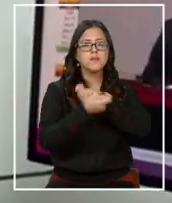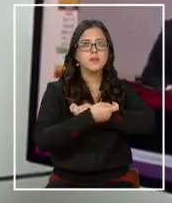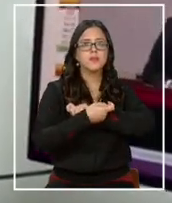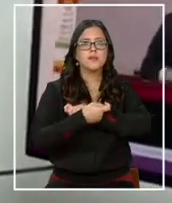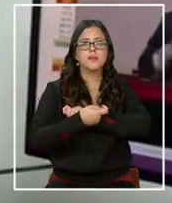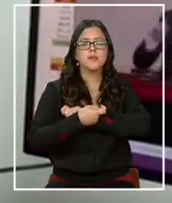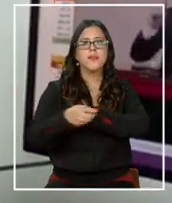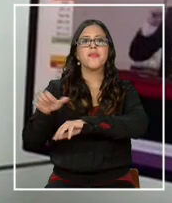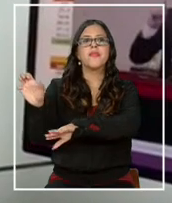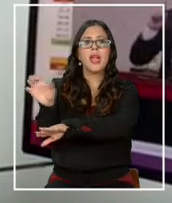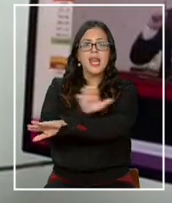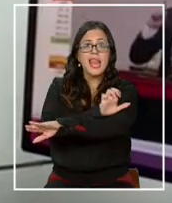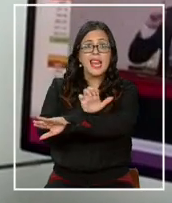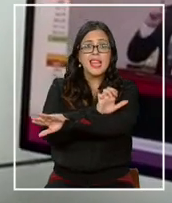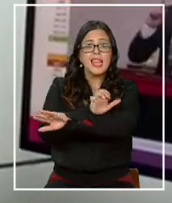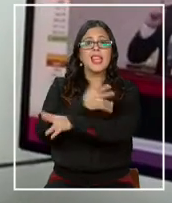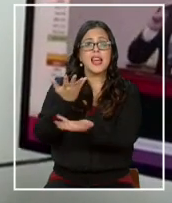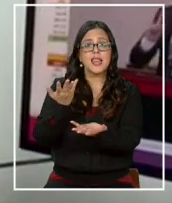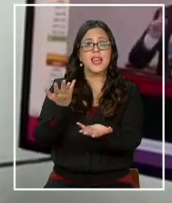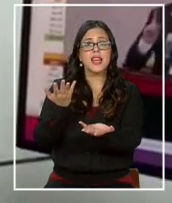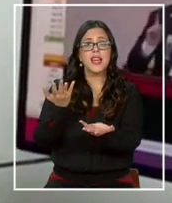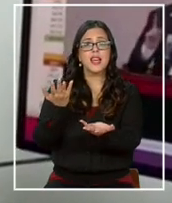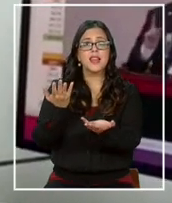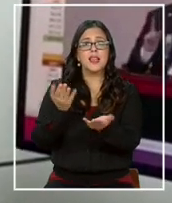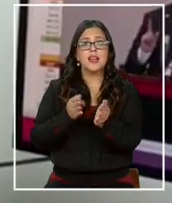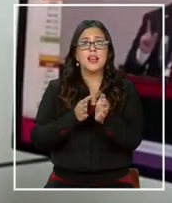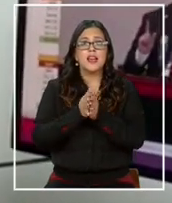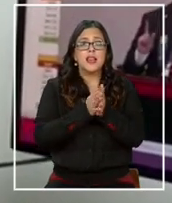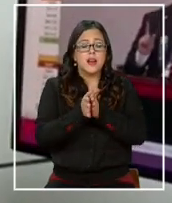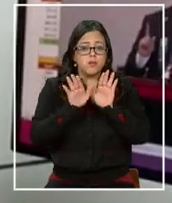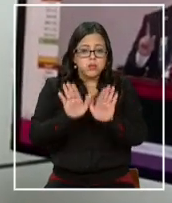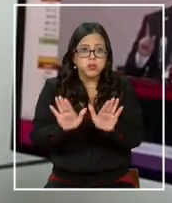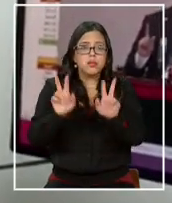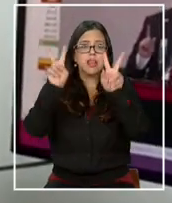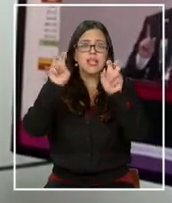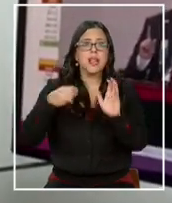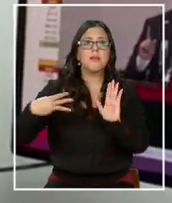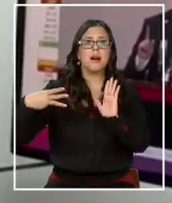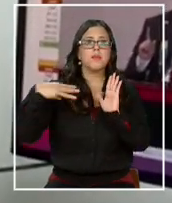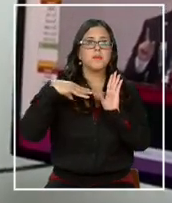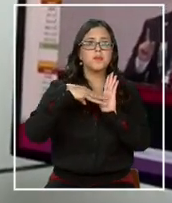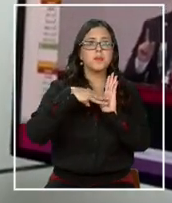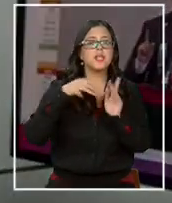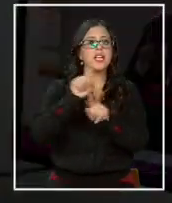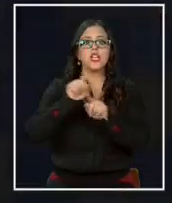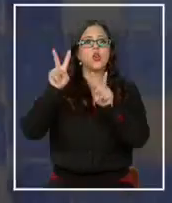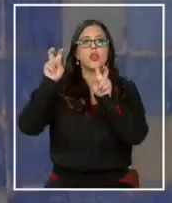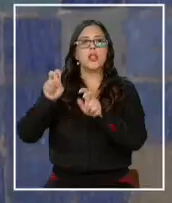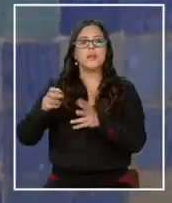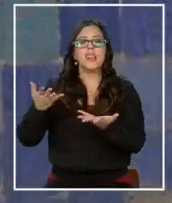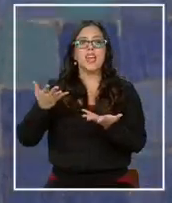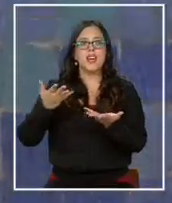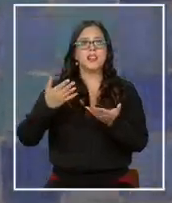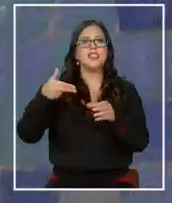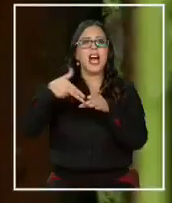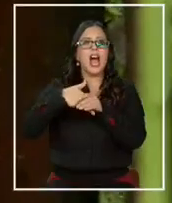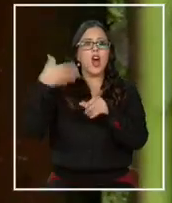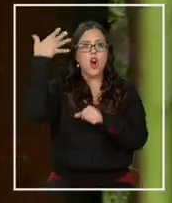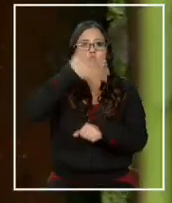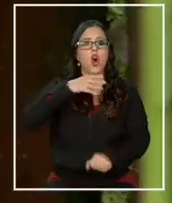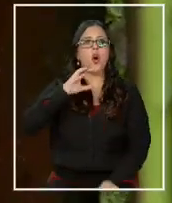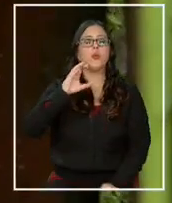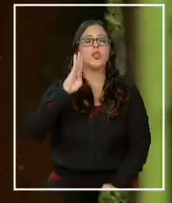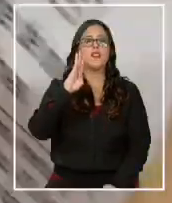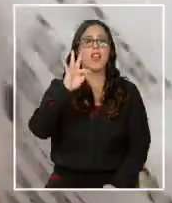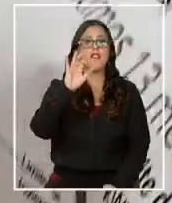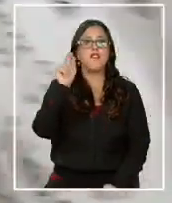energética, privilegiando la calefacción en base a electricidad y no en términos de combustibles fósiles. Fin de la tarifa de invierno,